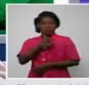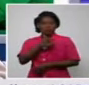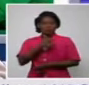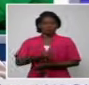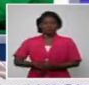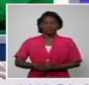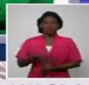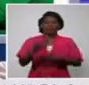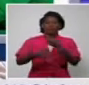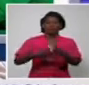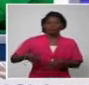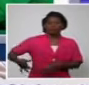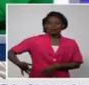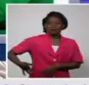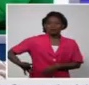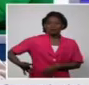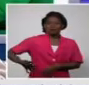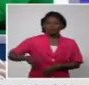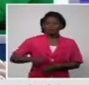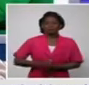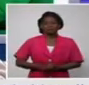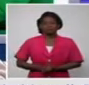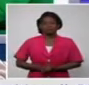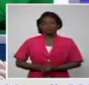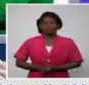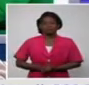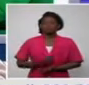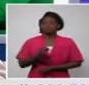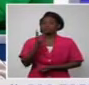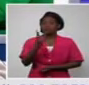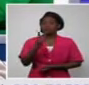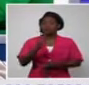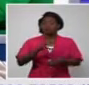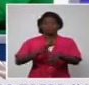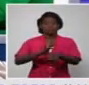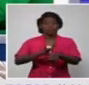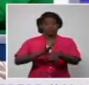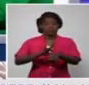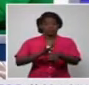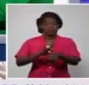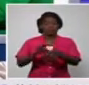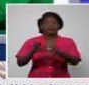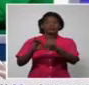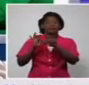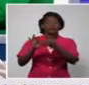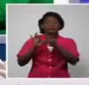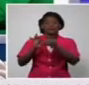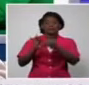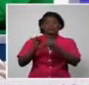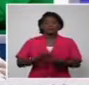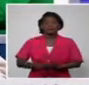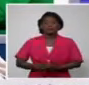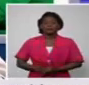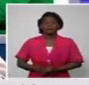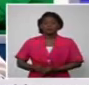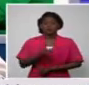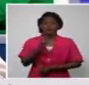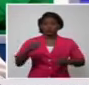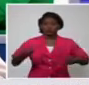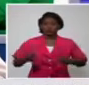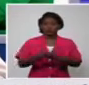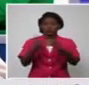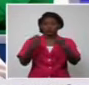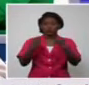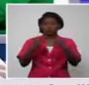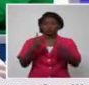crónica, dos comorbilidades de mal pronóstico cuando se tienen, que además tuvo una